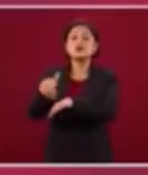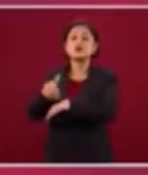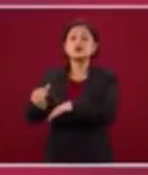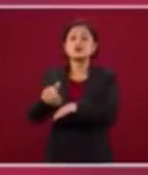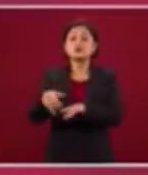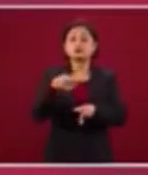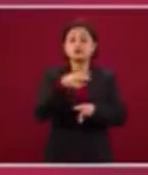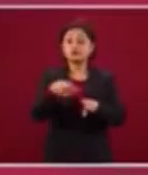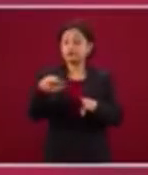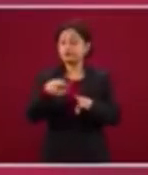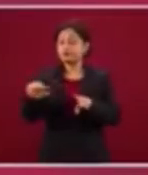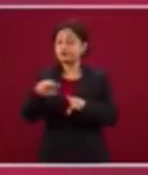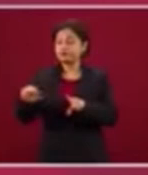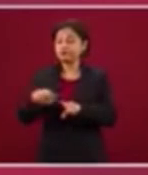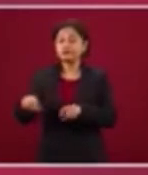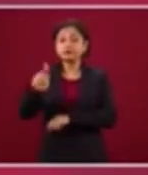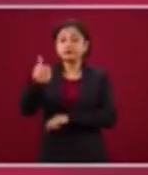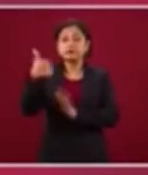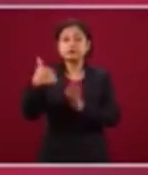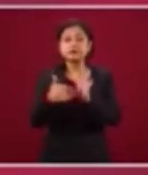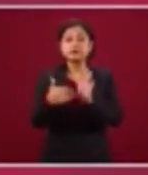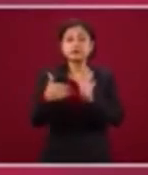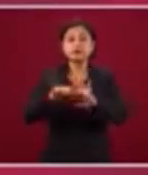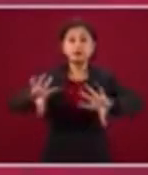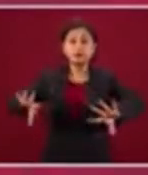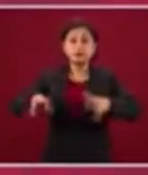Con esto se obtendrían 3 mil